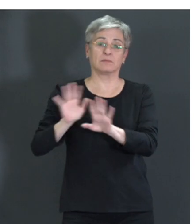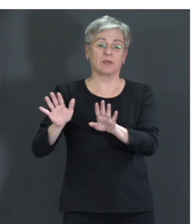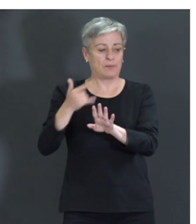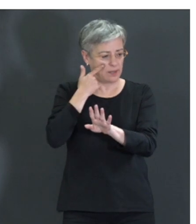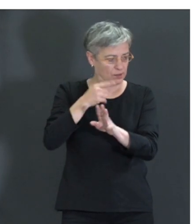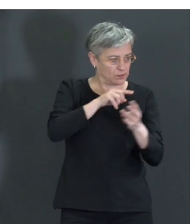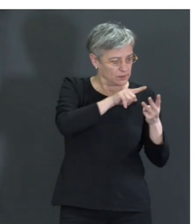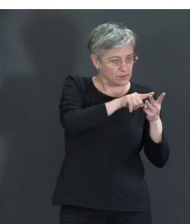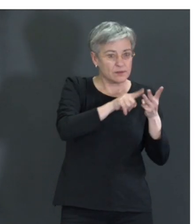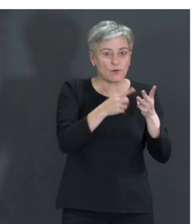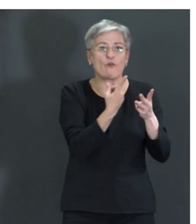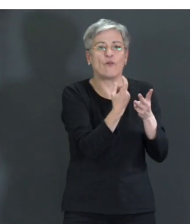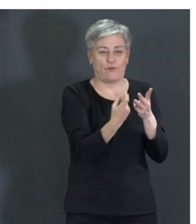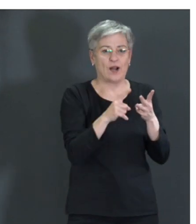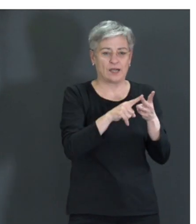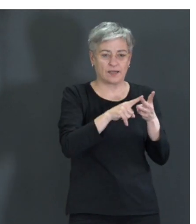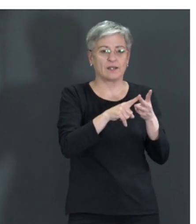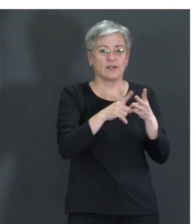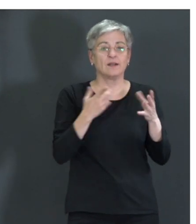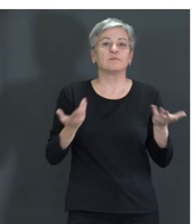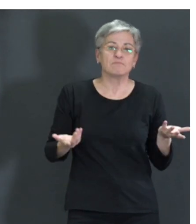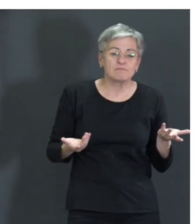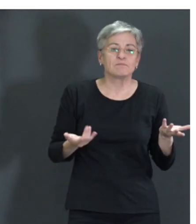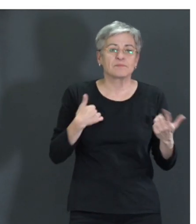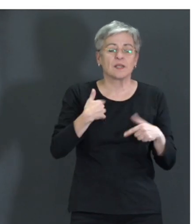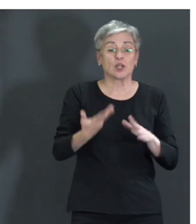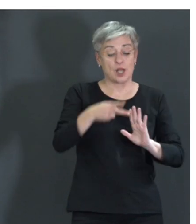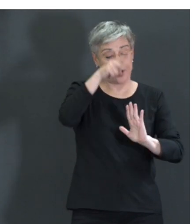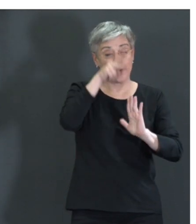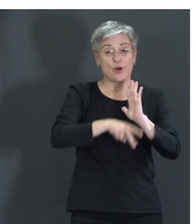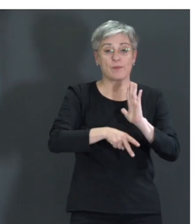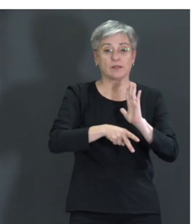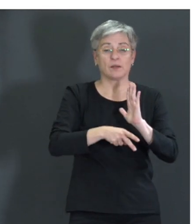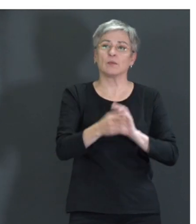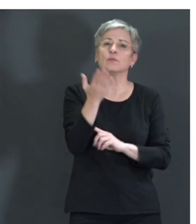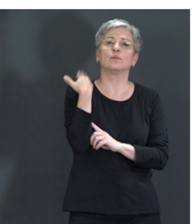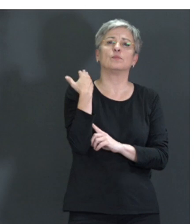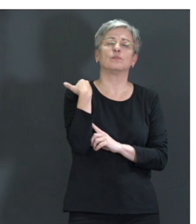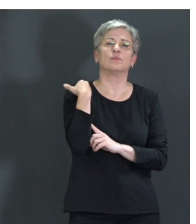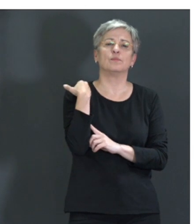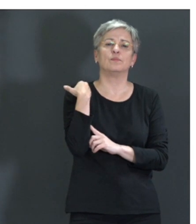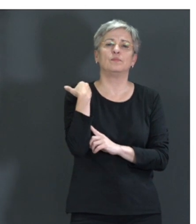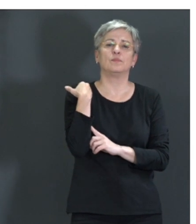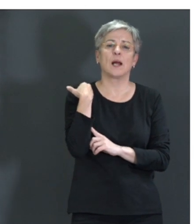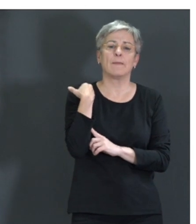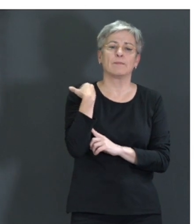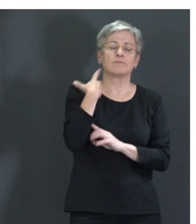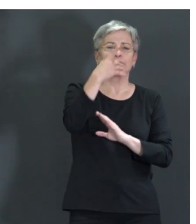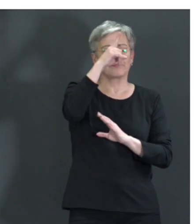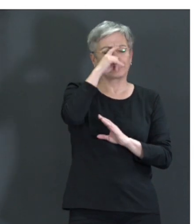los otros pilares de la sostenibilidad. Con toda la normativa que hubo de las